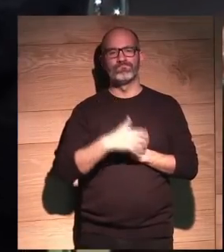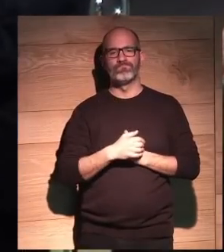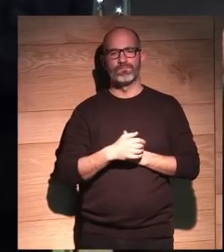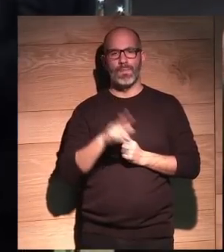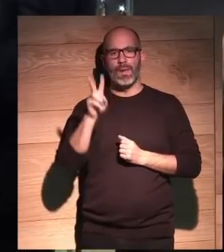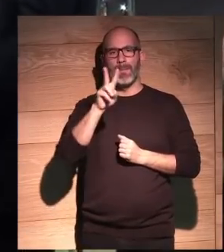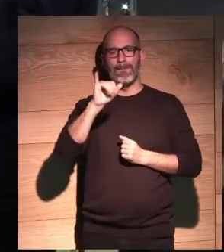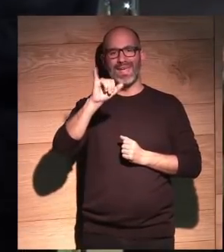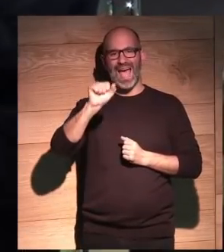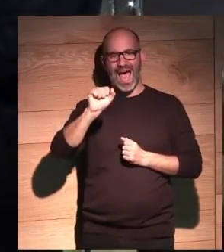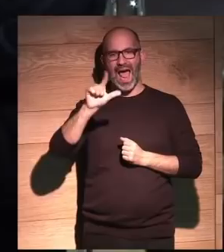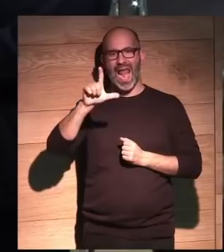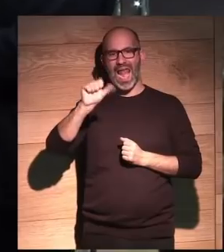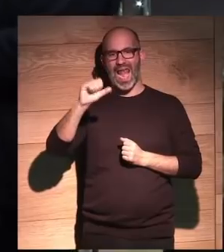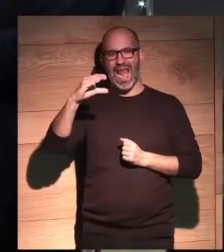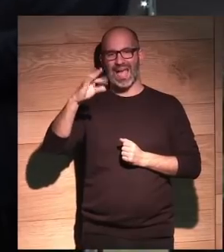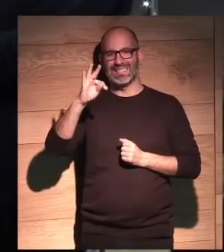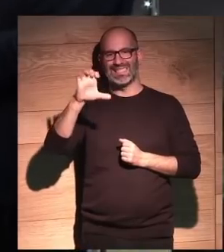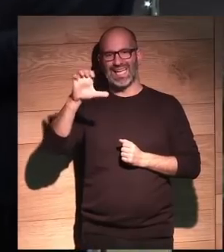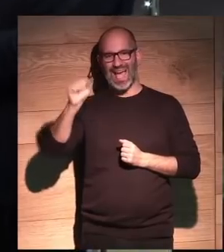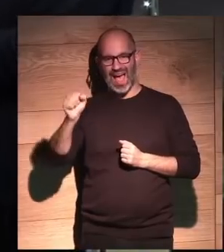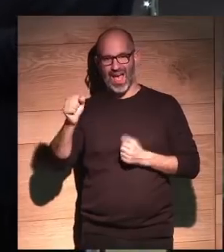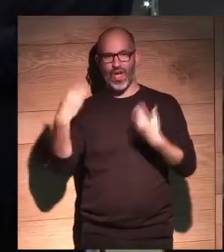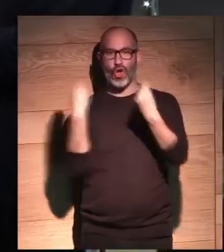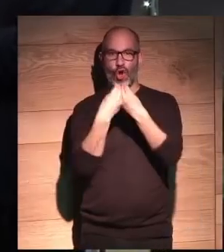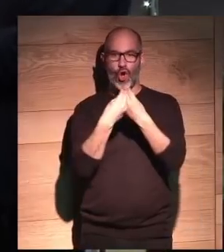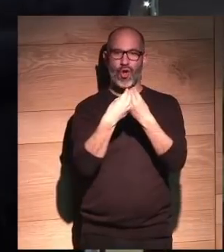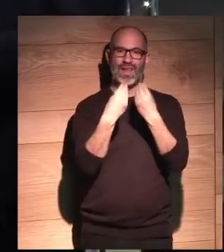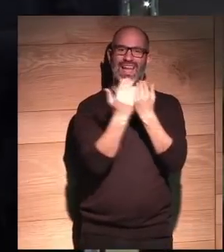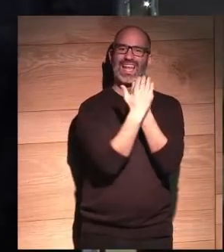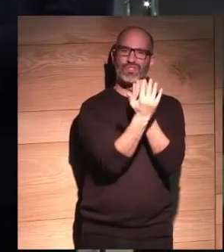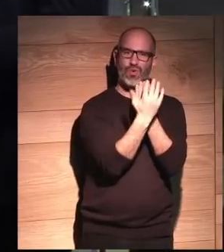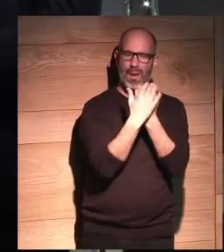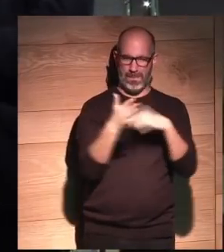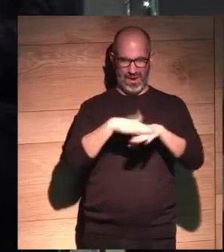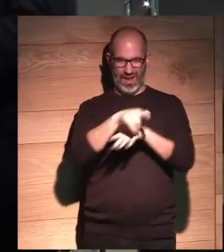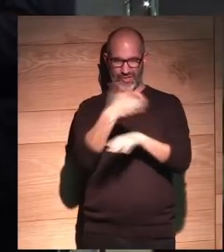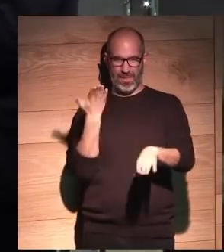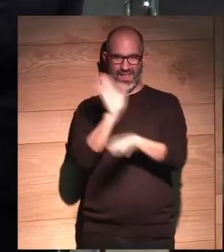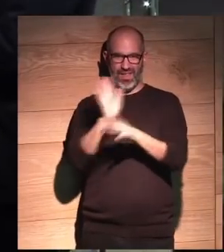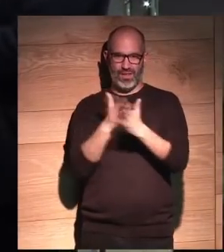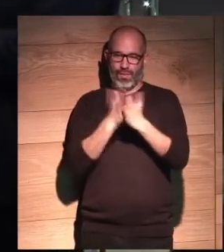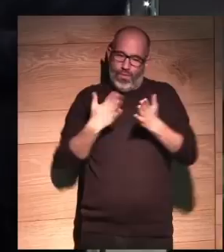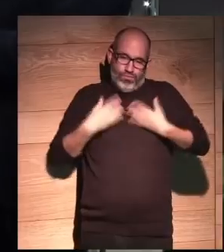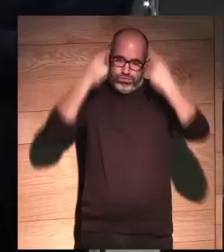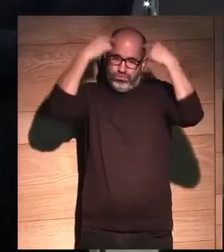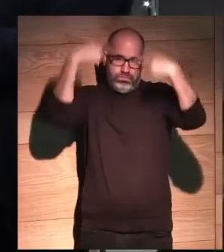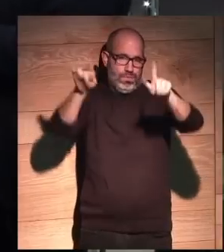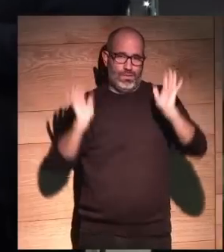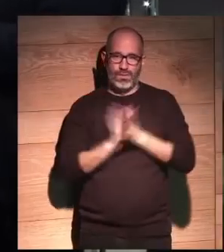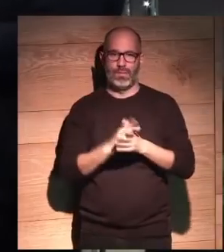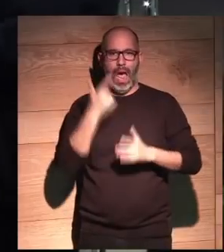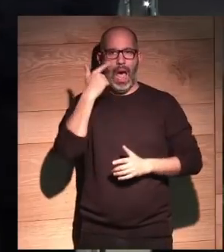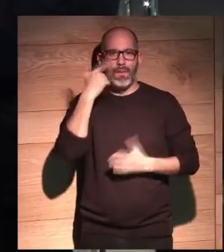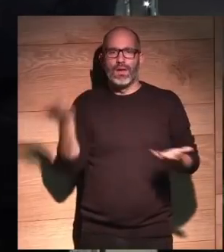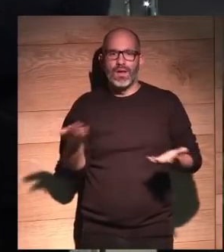con lechuga. Es lo que hay. Vía láctea con lechuga. ¿Y cómo me haces esto el día de la presentación del libro, tío? Bueno, tío, búscate la vida. O sea, bueno, pues algo